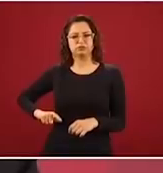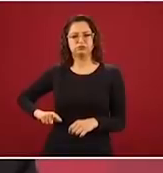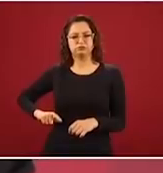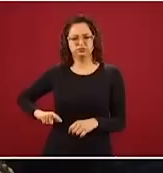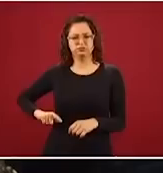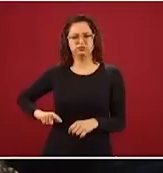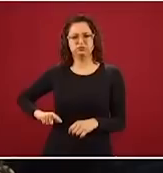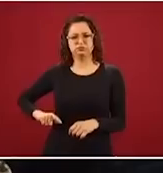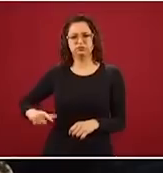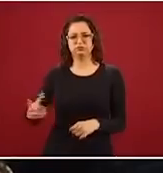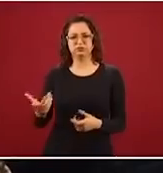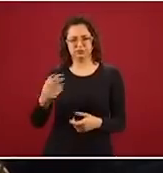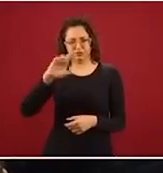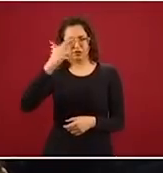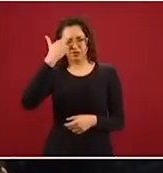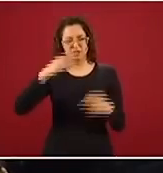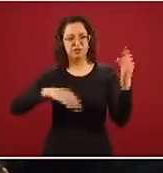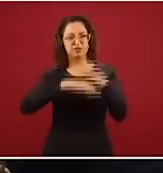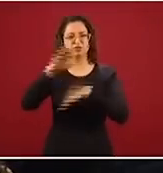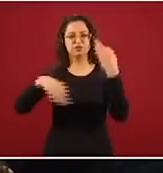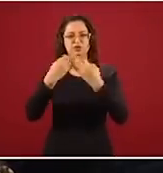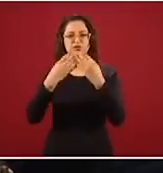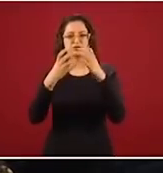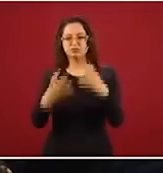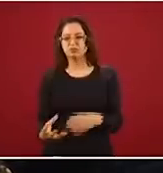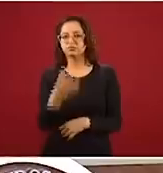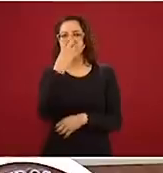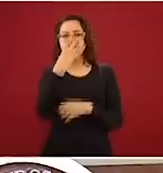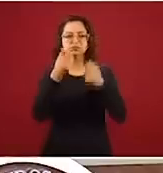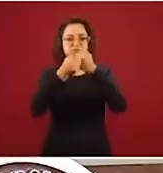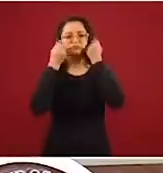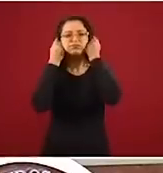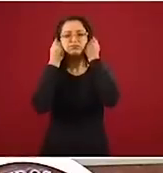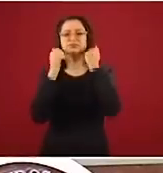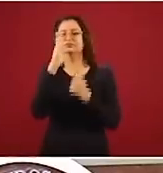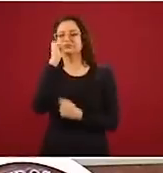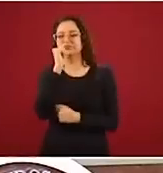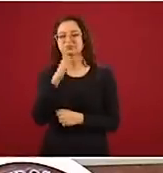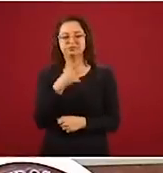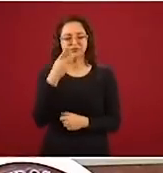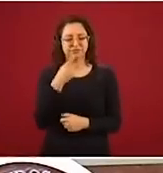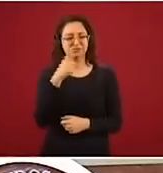¿Se acuerda que nos pusieron a todos? Que no podíamos hablar y que